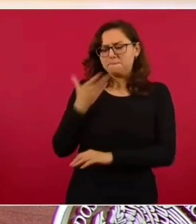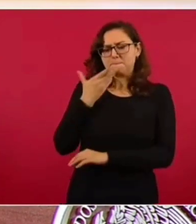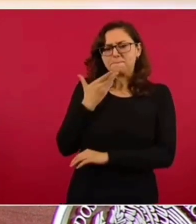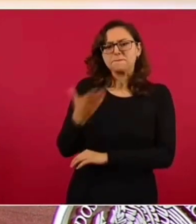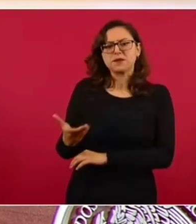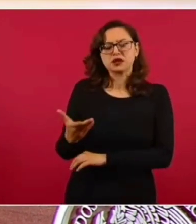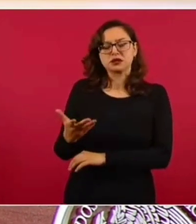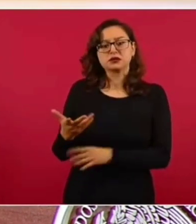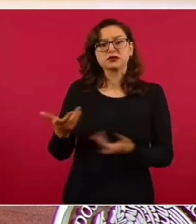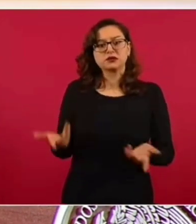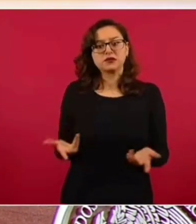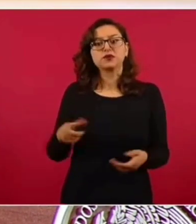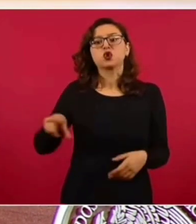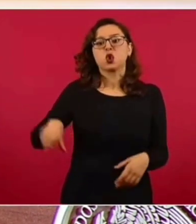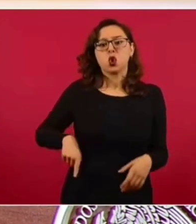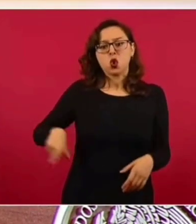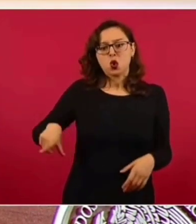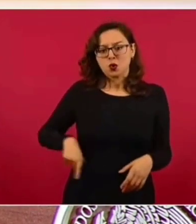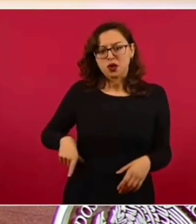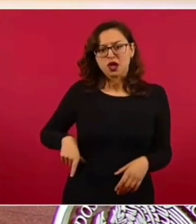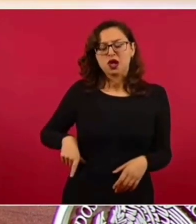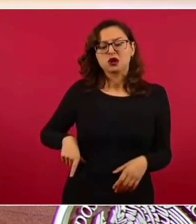aún con gobiernos